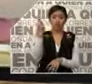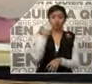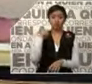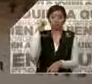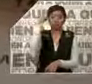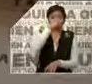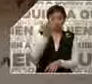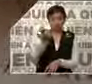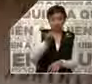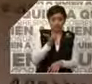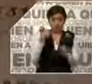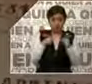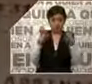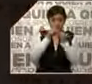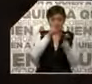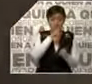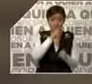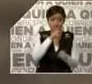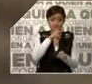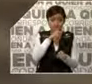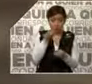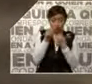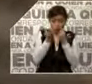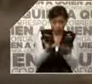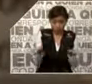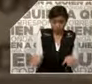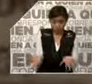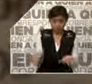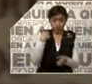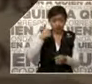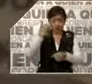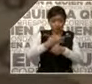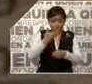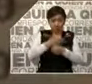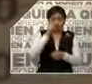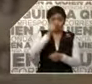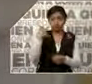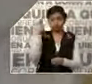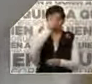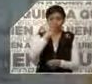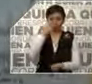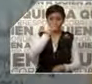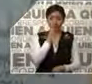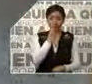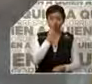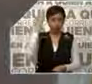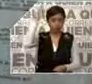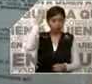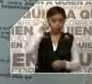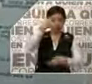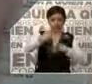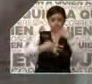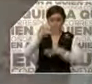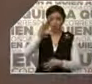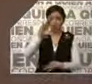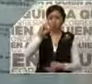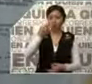seguro que dejó el padre de Virginia. Hasta ahora, el caso sigue abierto y las autoridades en temas financieros,